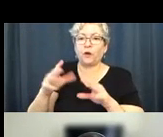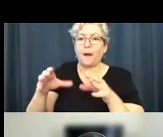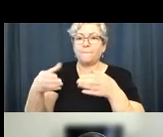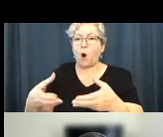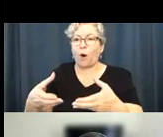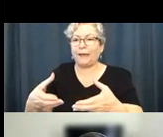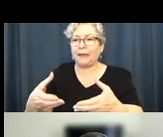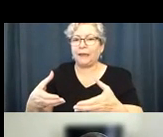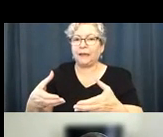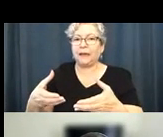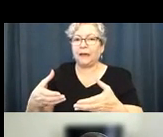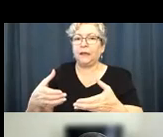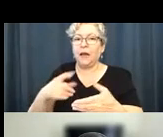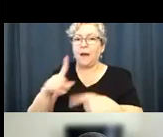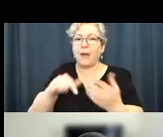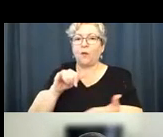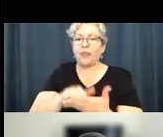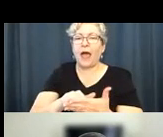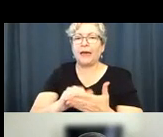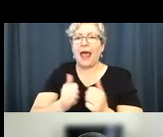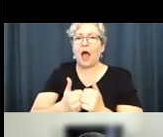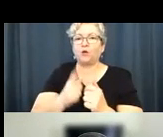And talk about how, entonces podemos hablar sobre